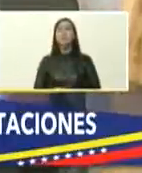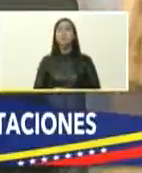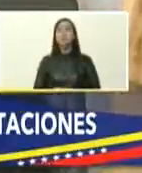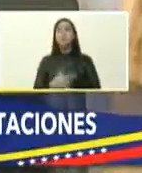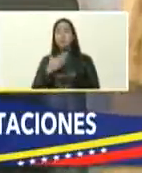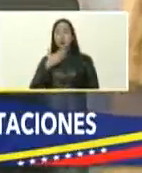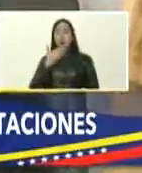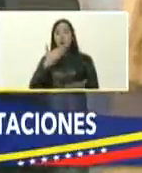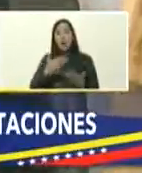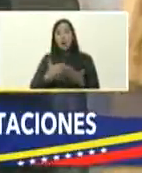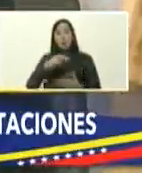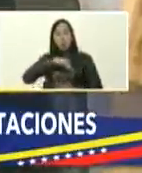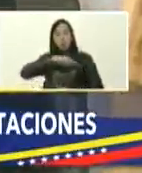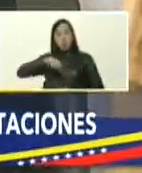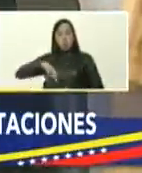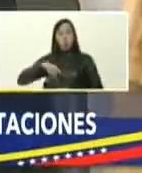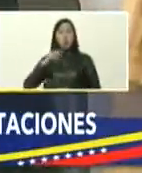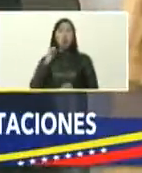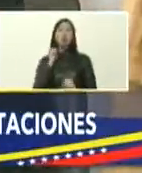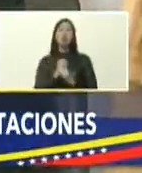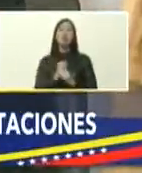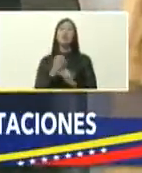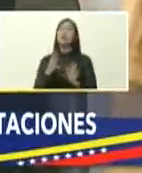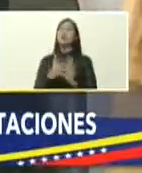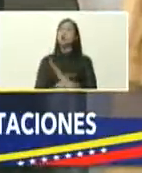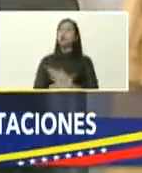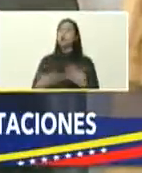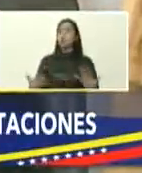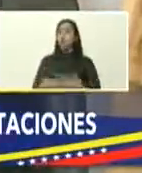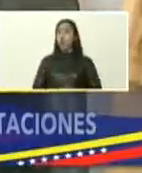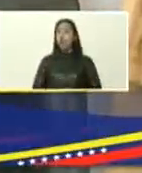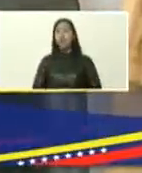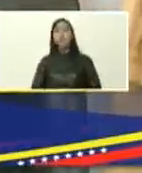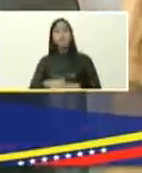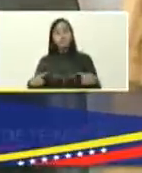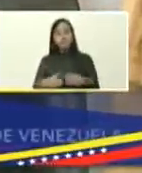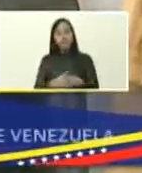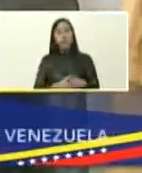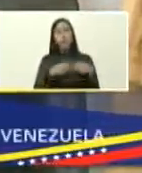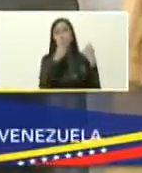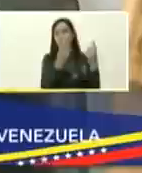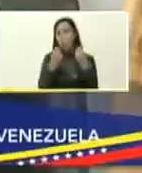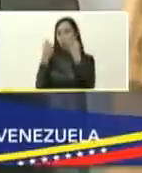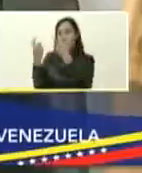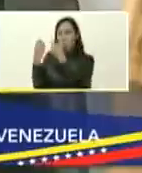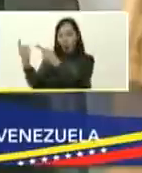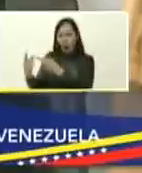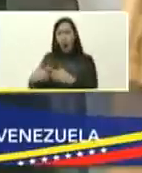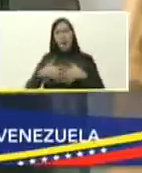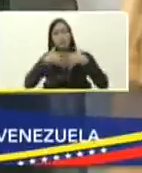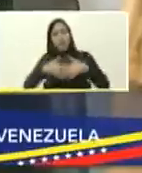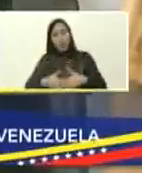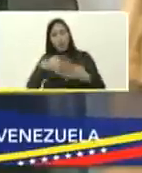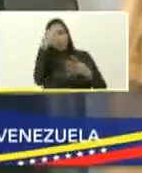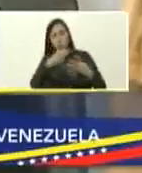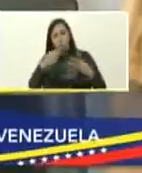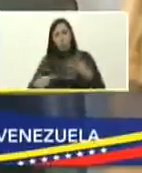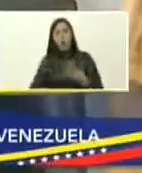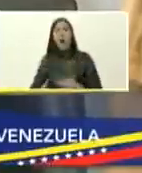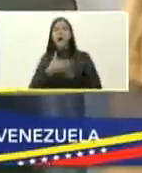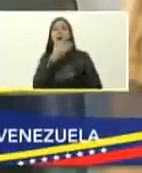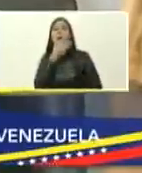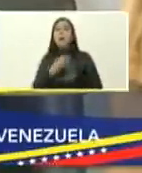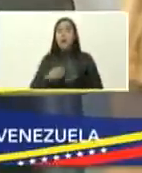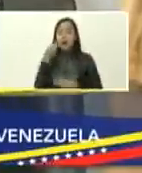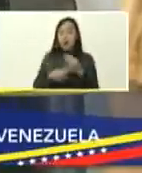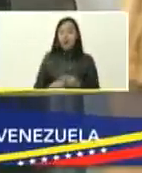presidente. Hemos estado trabajando con el Centro Internacional de Inversión Productiva y los exportadores, justamente para facilitar la